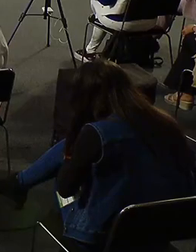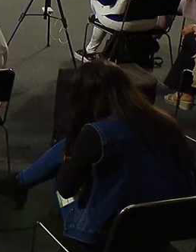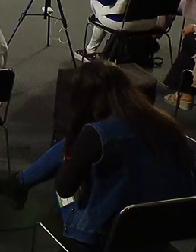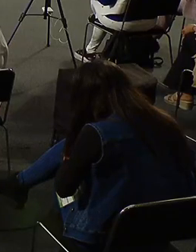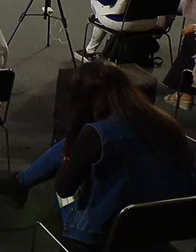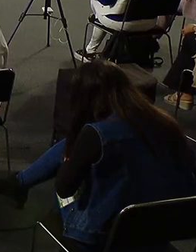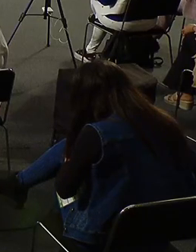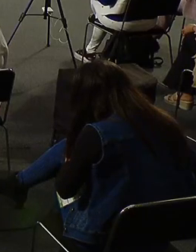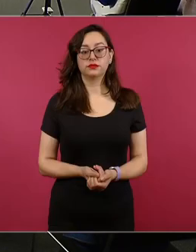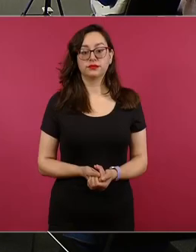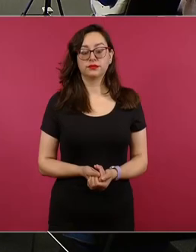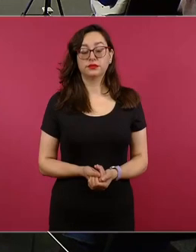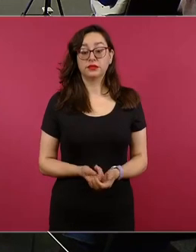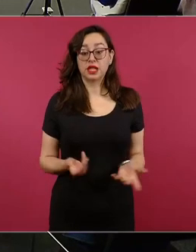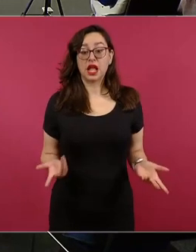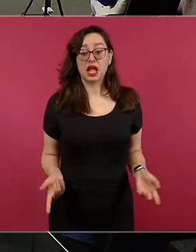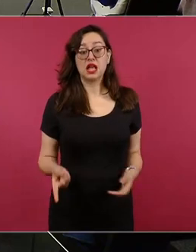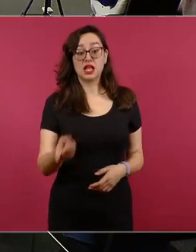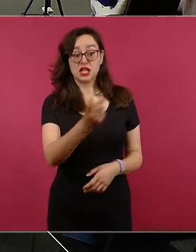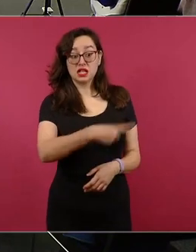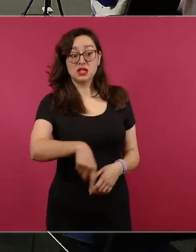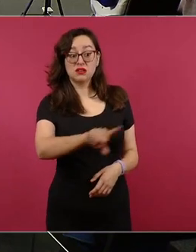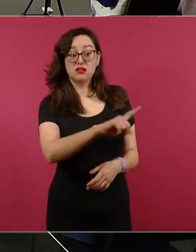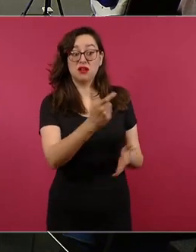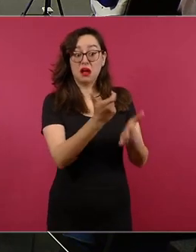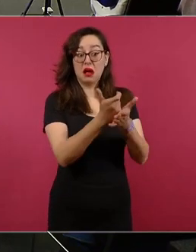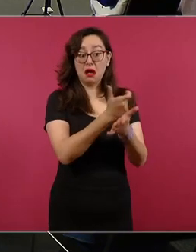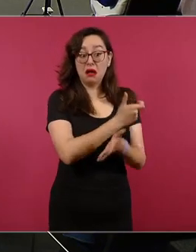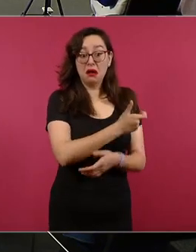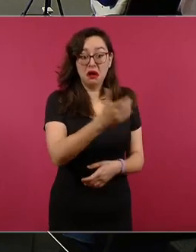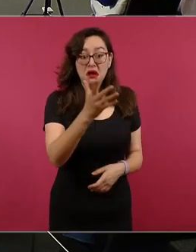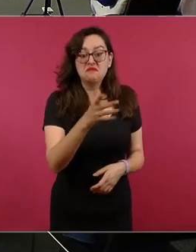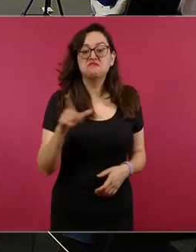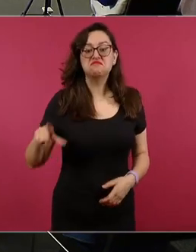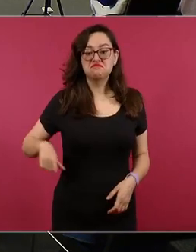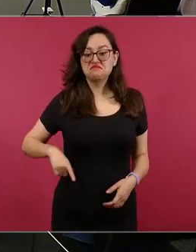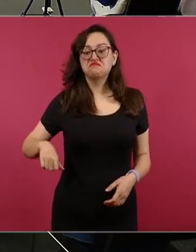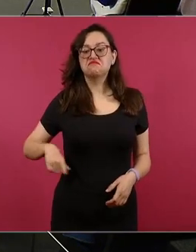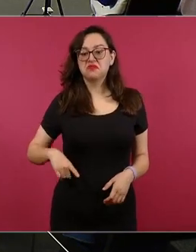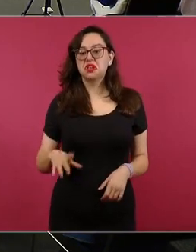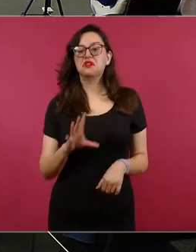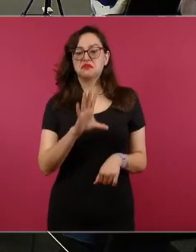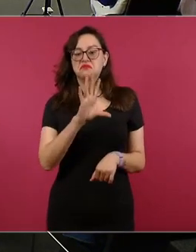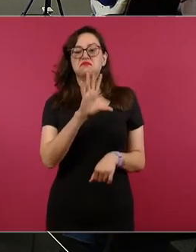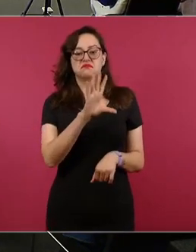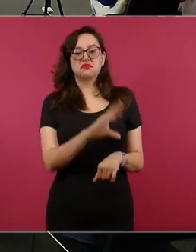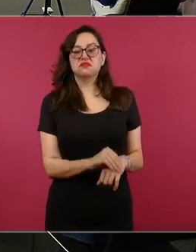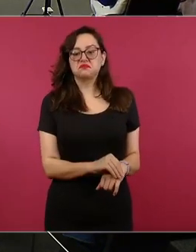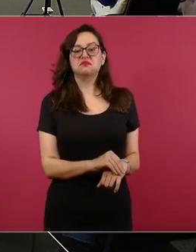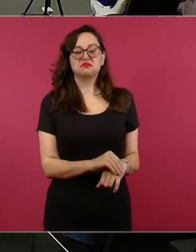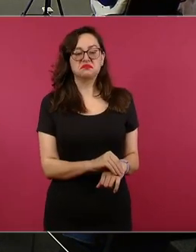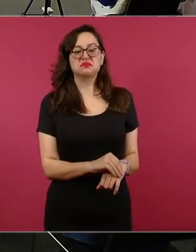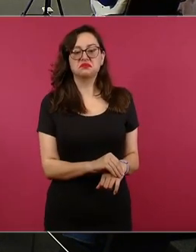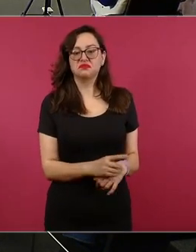existía entre el gobierno. Y los particulares